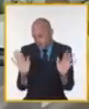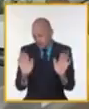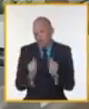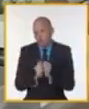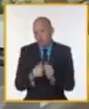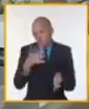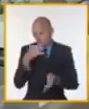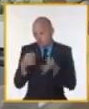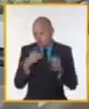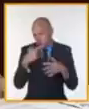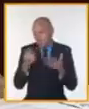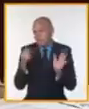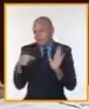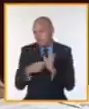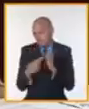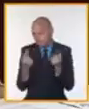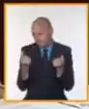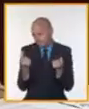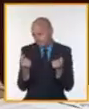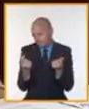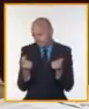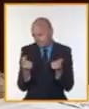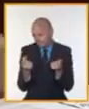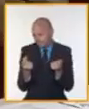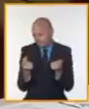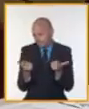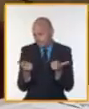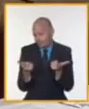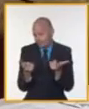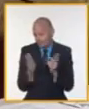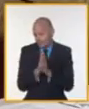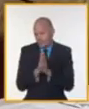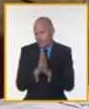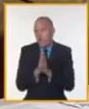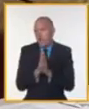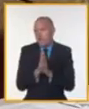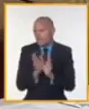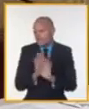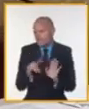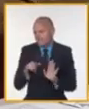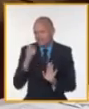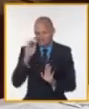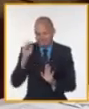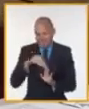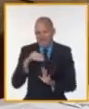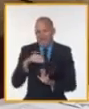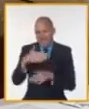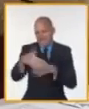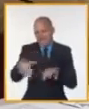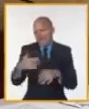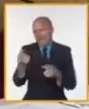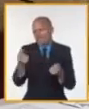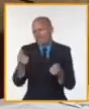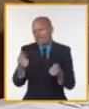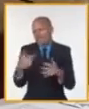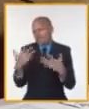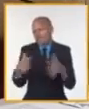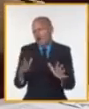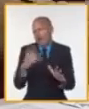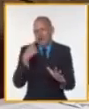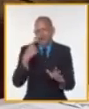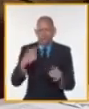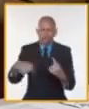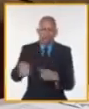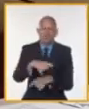económica. Hay otras problemáticas que convivimos con ellas, vinculadas a excesos de circulantes, retención de circulantes, una porción